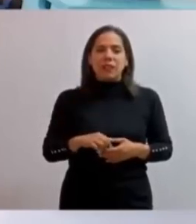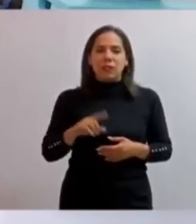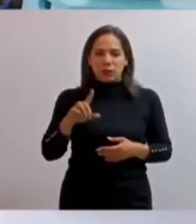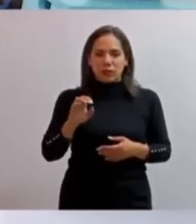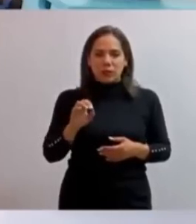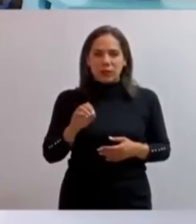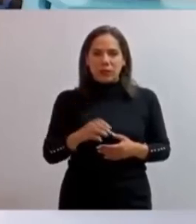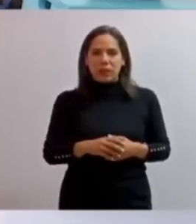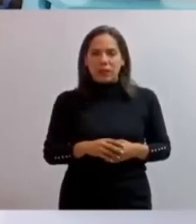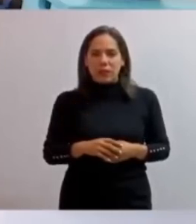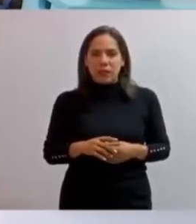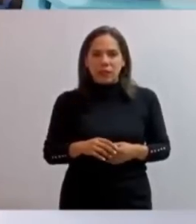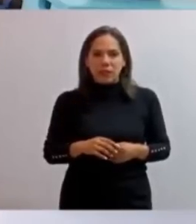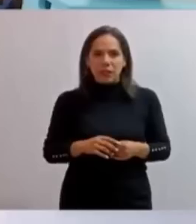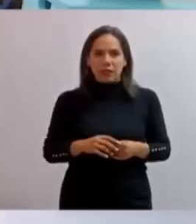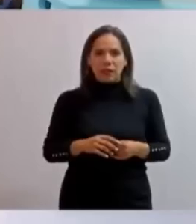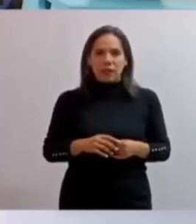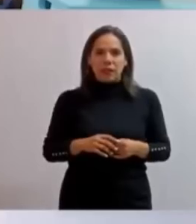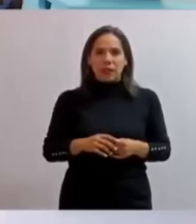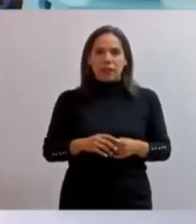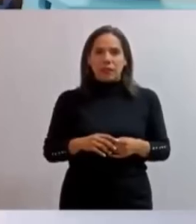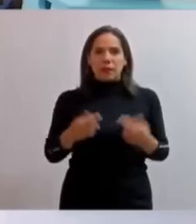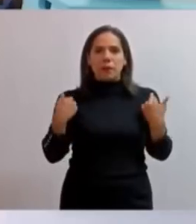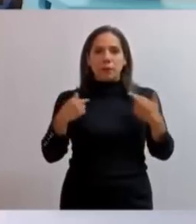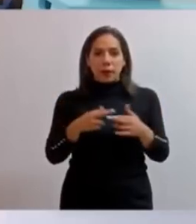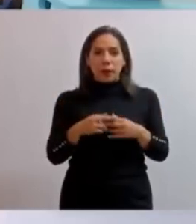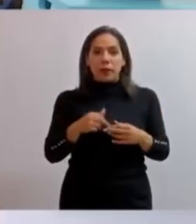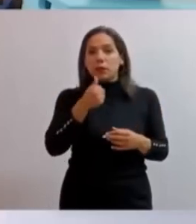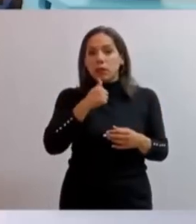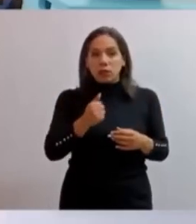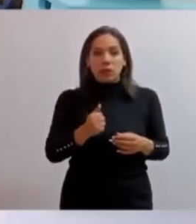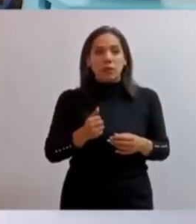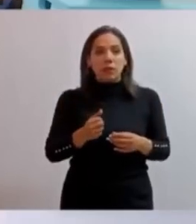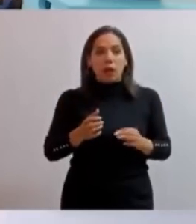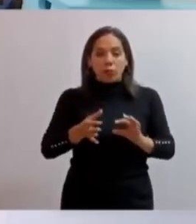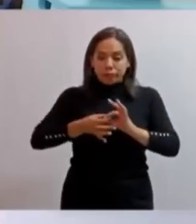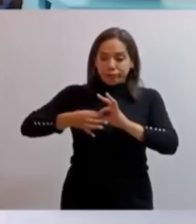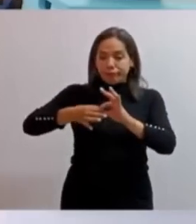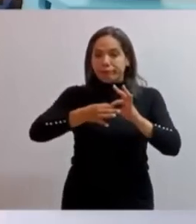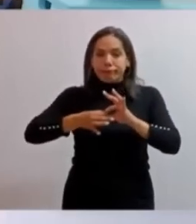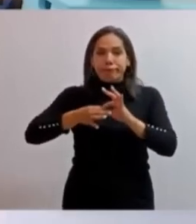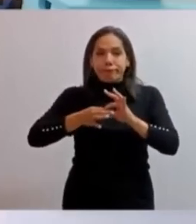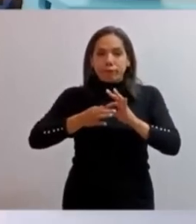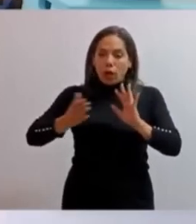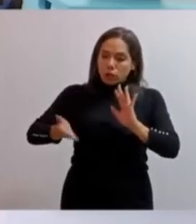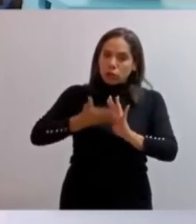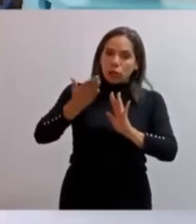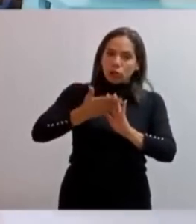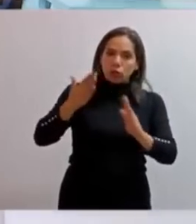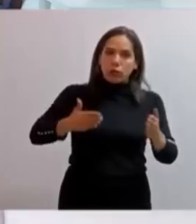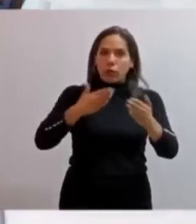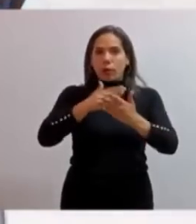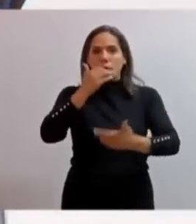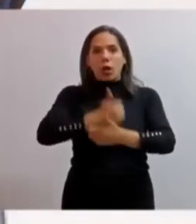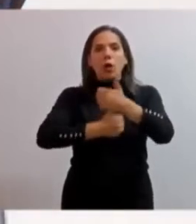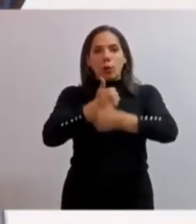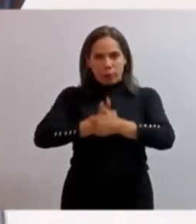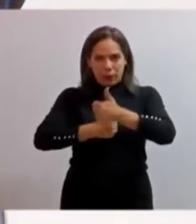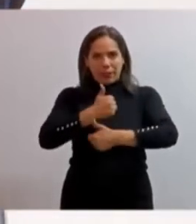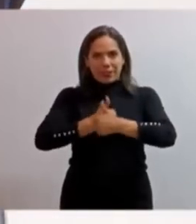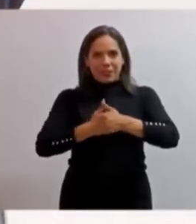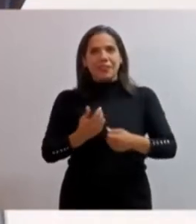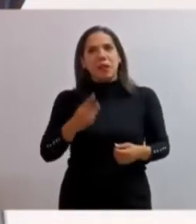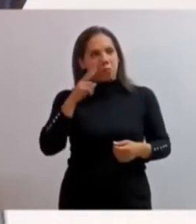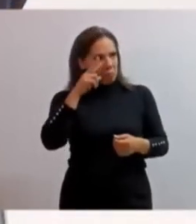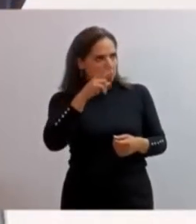de Nabolato, Sinaloa, comenta: colaborar y construir contra competir. Muy buena visión integradora